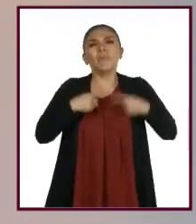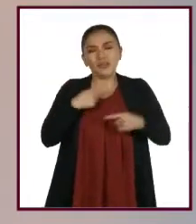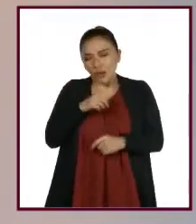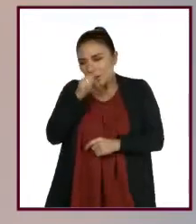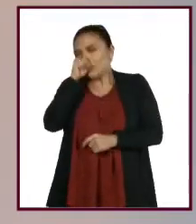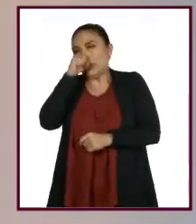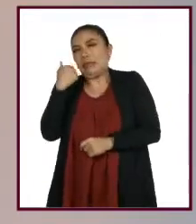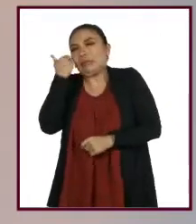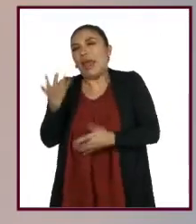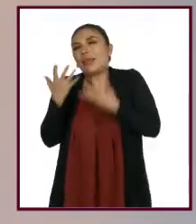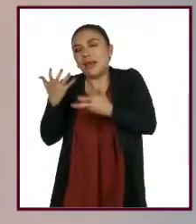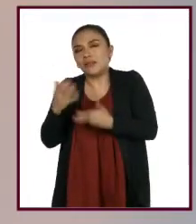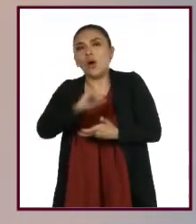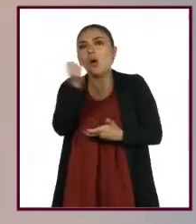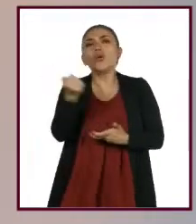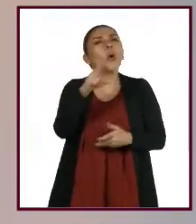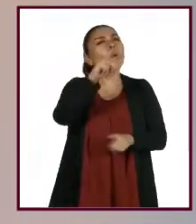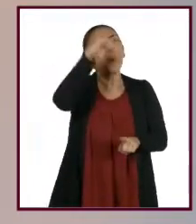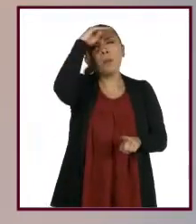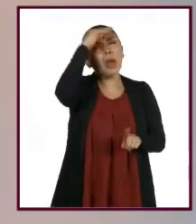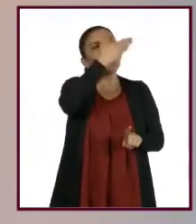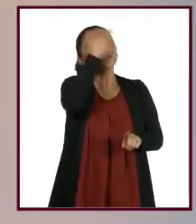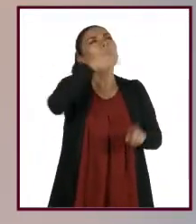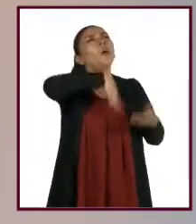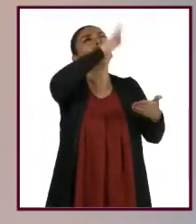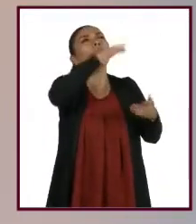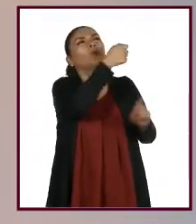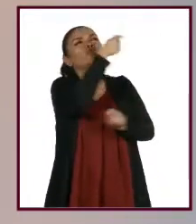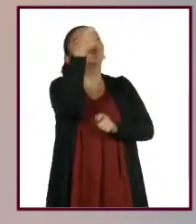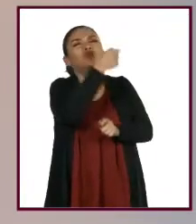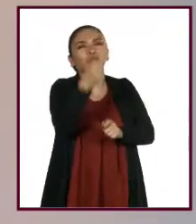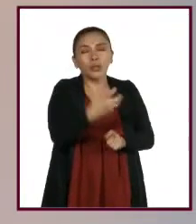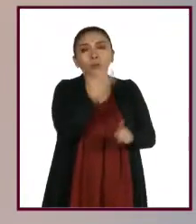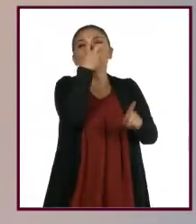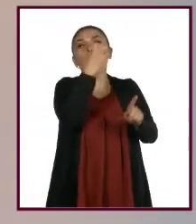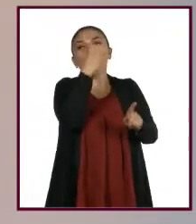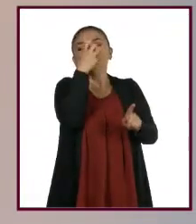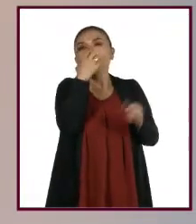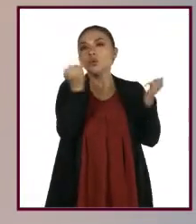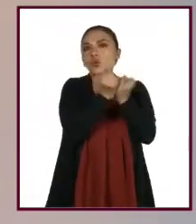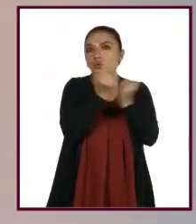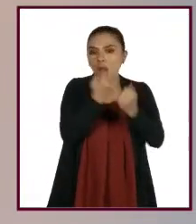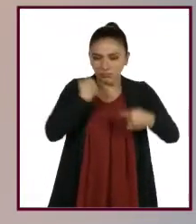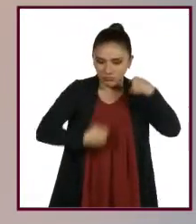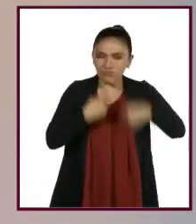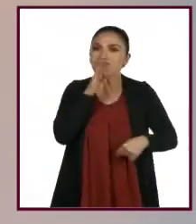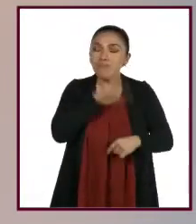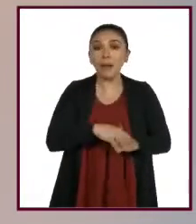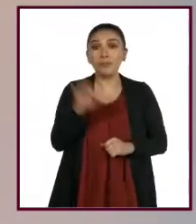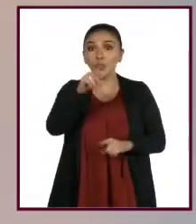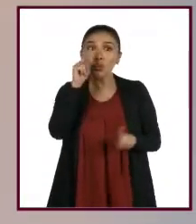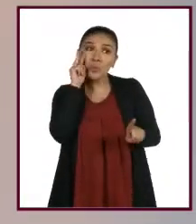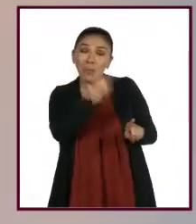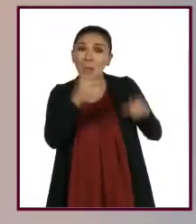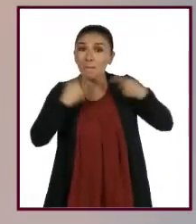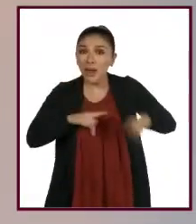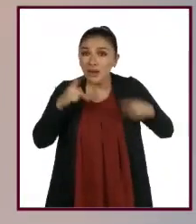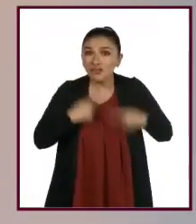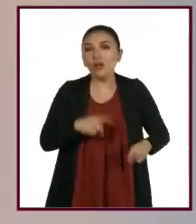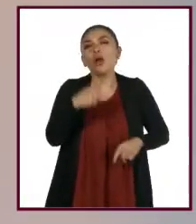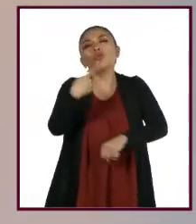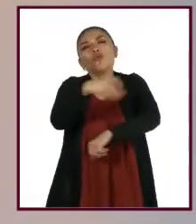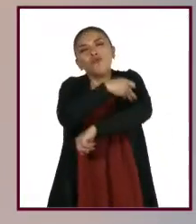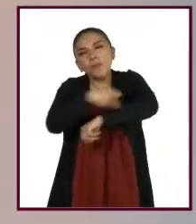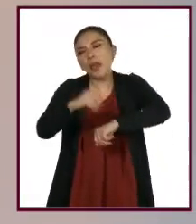las involuntarias. Si observamos que un familiar o alguna persona conocida tiene alguna intoxicación con este tipo